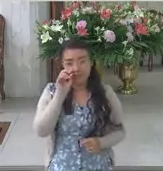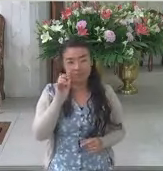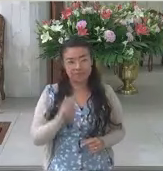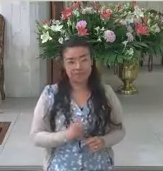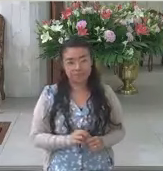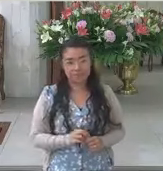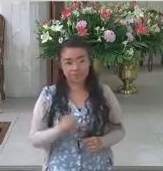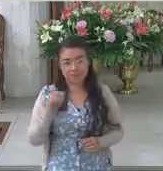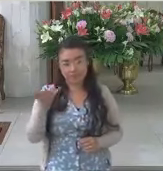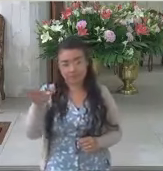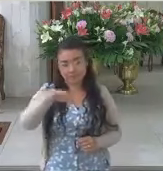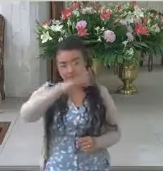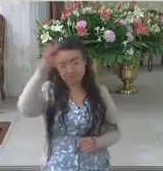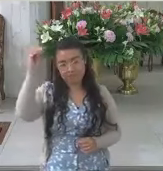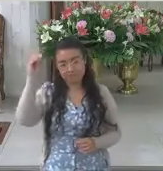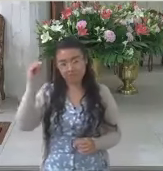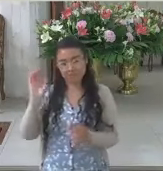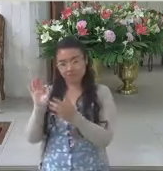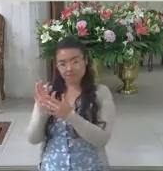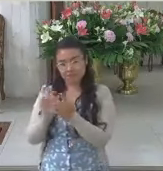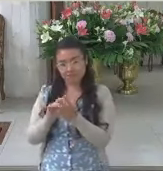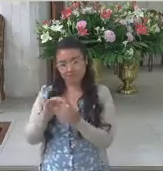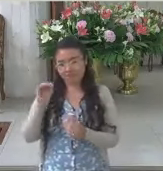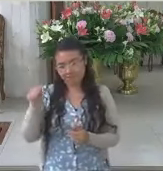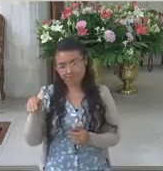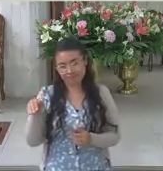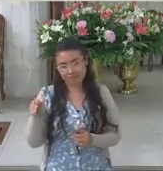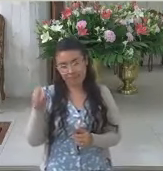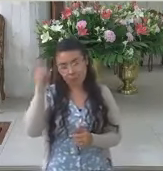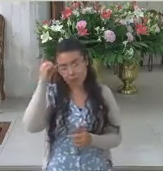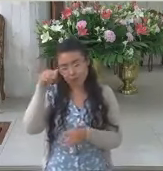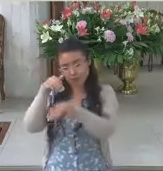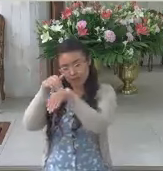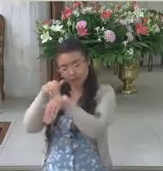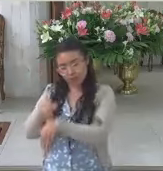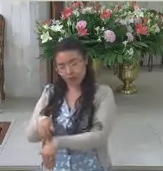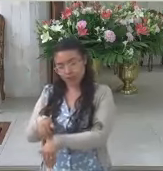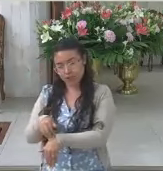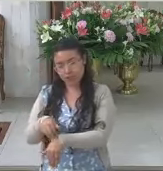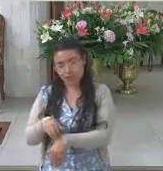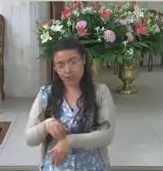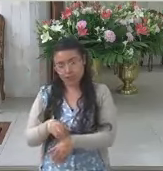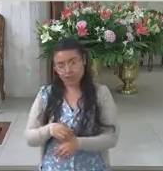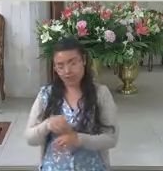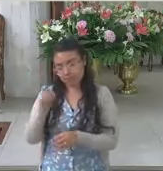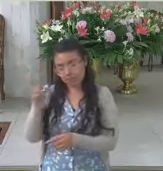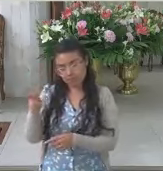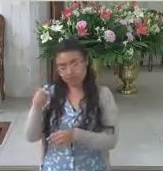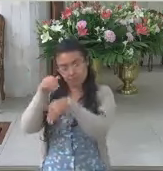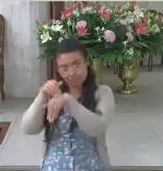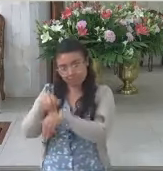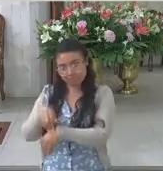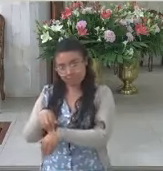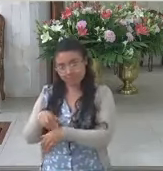buen siervo y fiel en lo poco ha sido fiel En lo mucho te